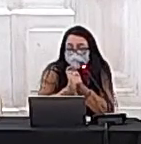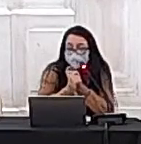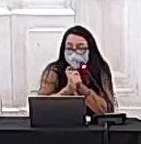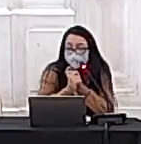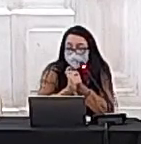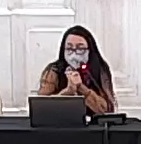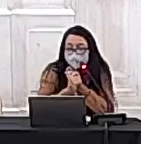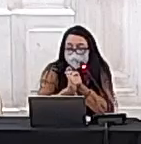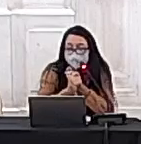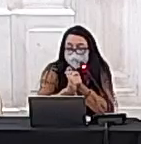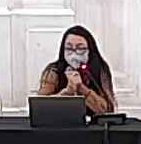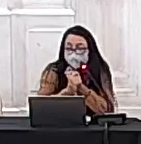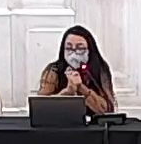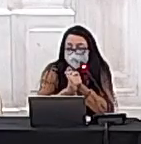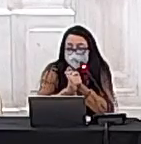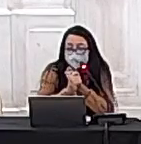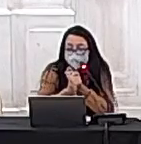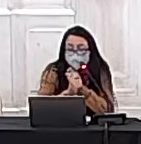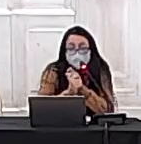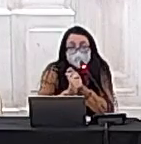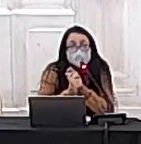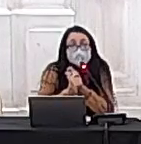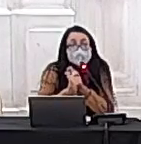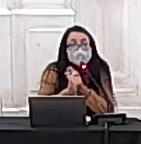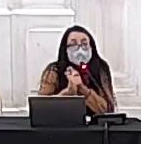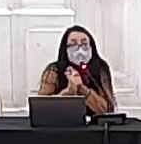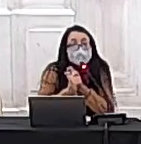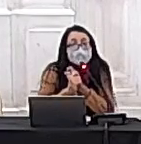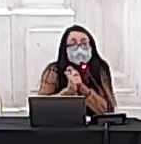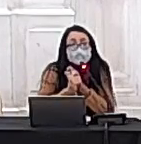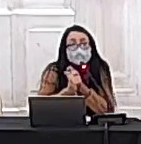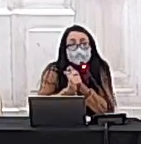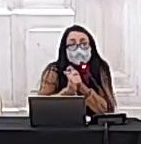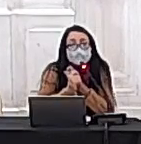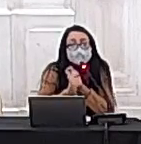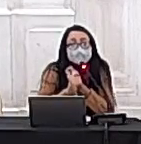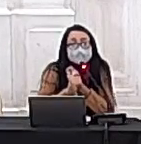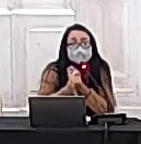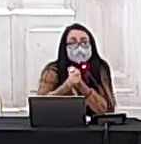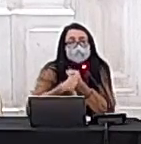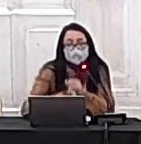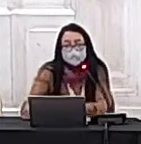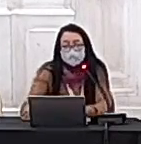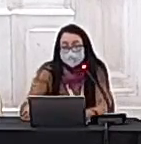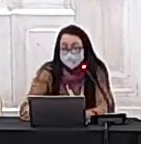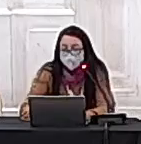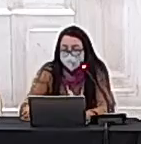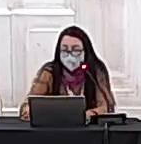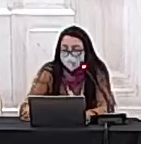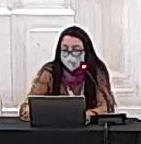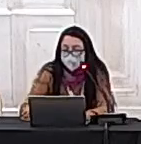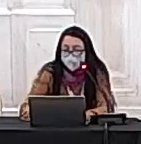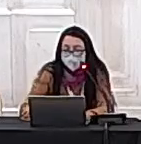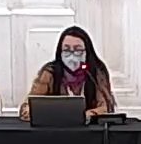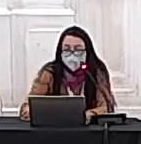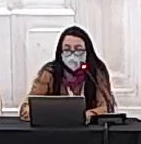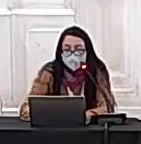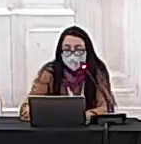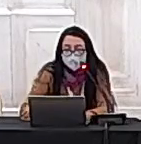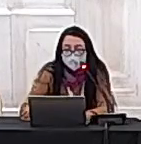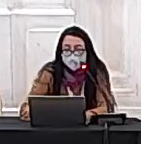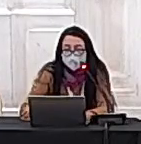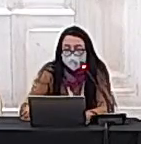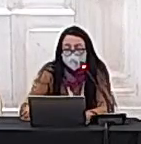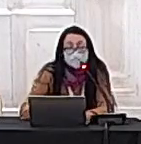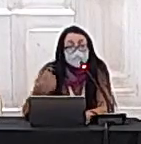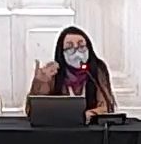Magallanes, después vamos con Fundación Todo Mejora y después vamos con la Defensoría de la Niñez, para que tengamos claridad